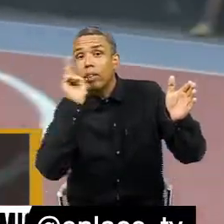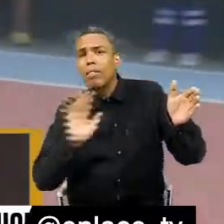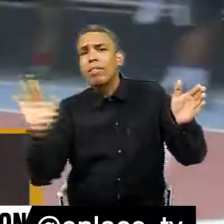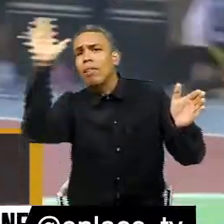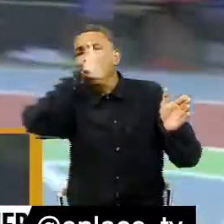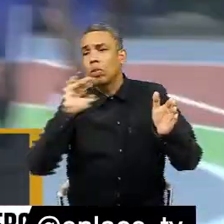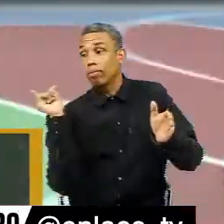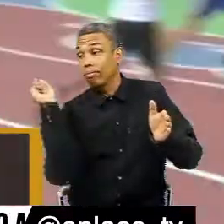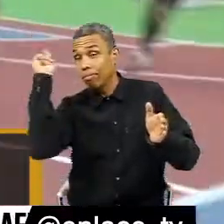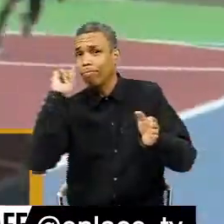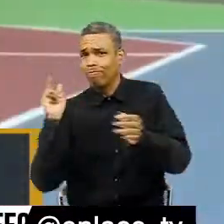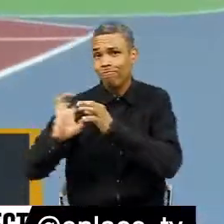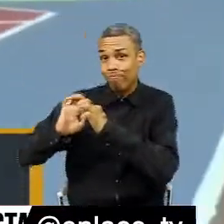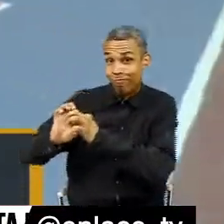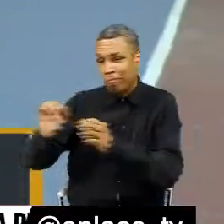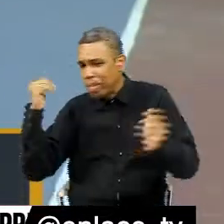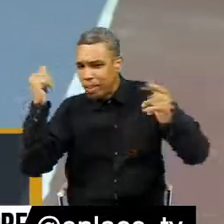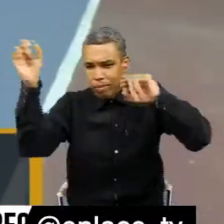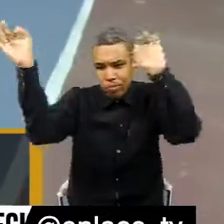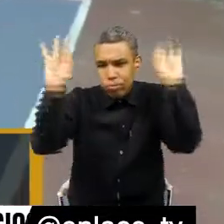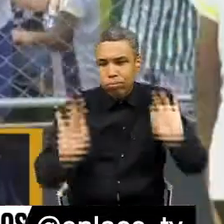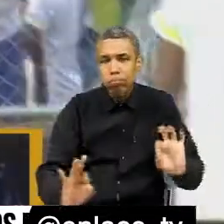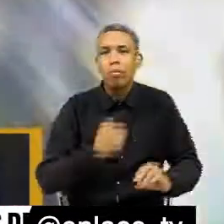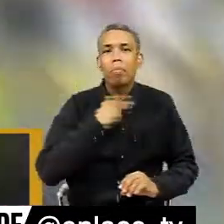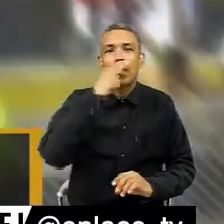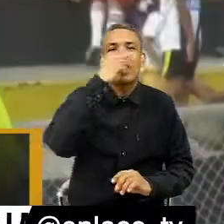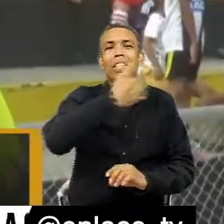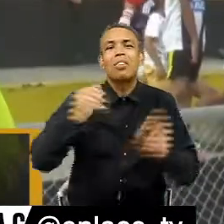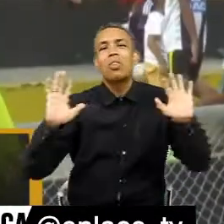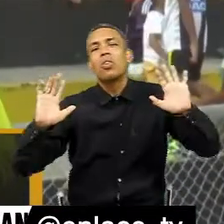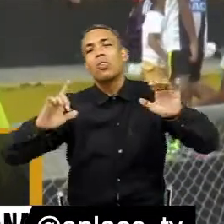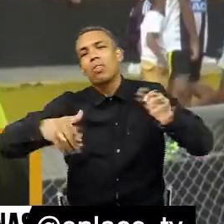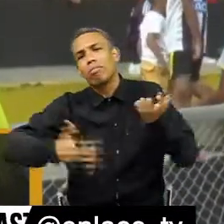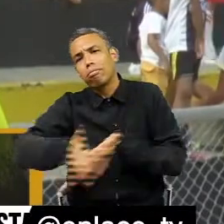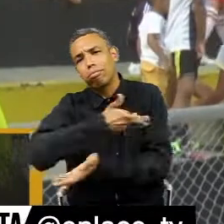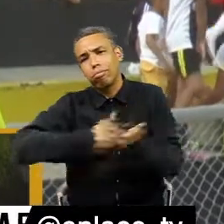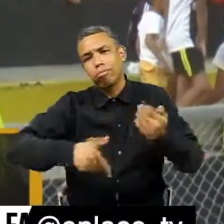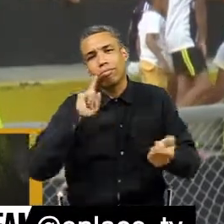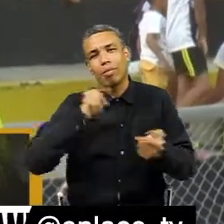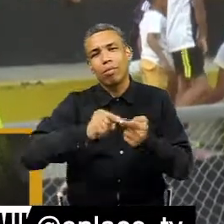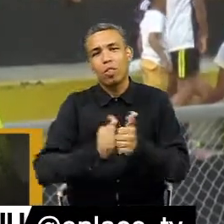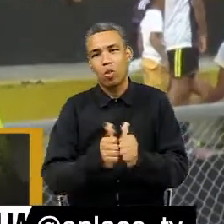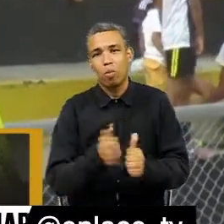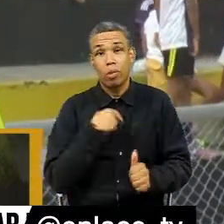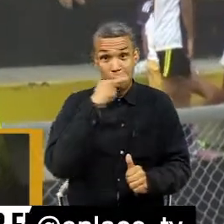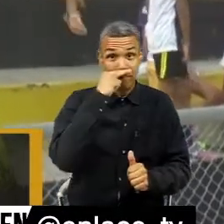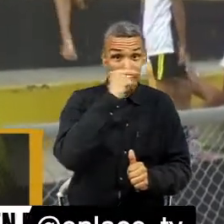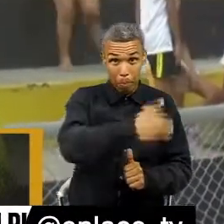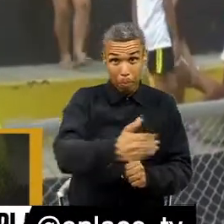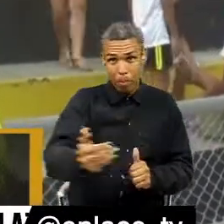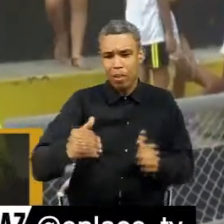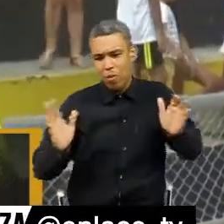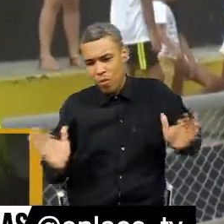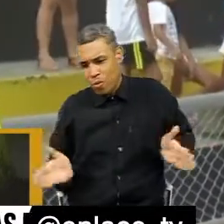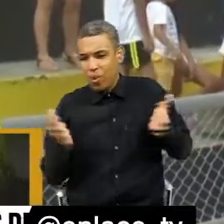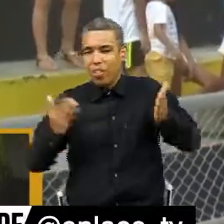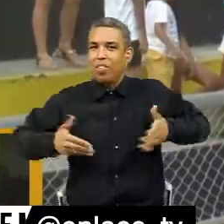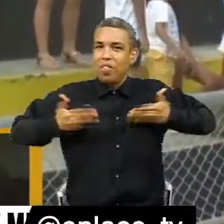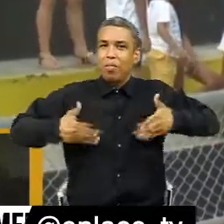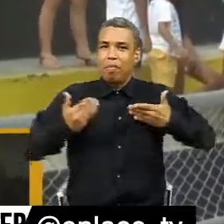las familias de la Comuna 3 se integraron en torno al deporte. Una buena actividad para los niños, una buena recreación, anima a los niños